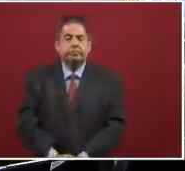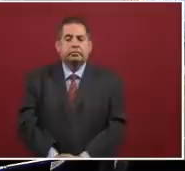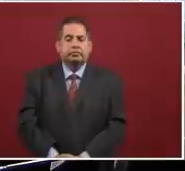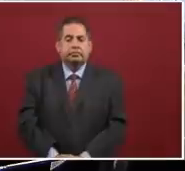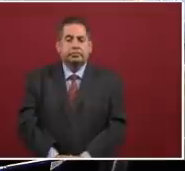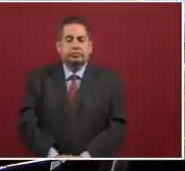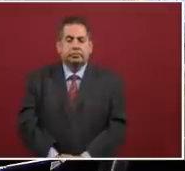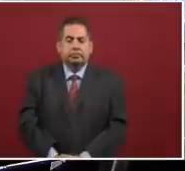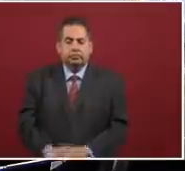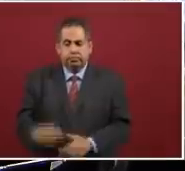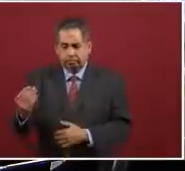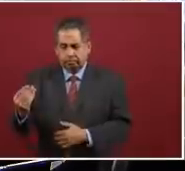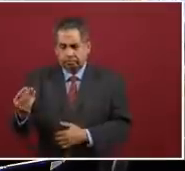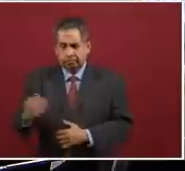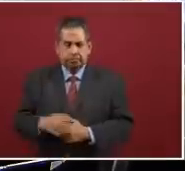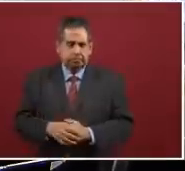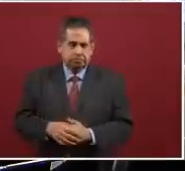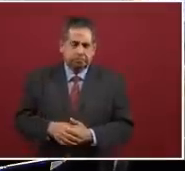Sí,